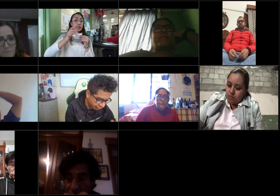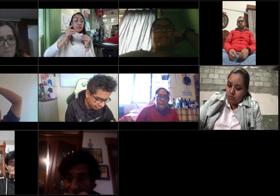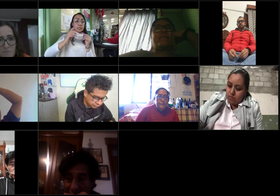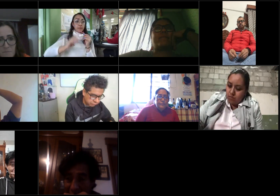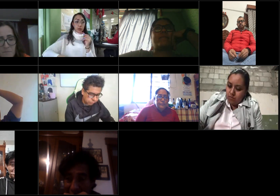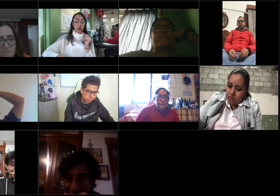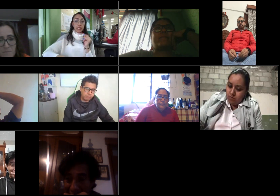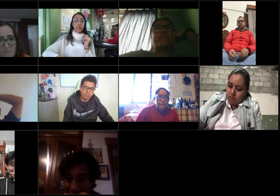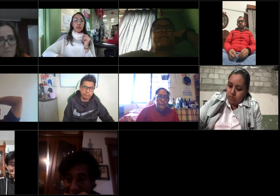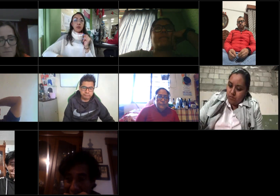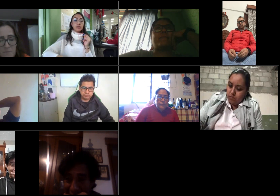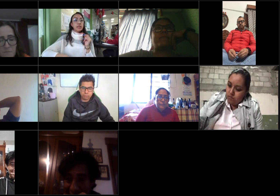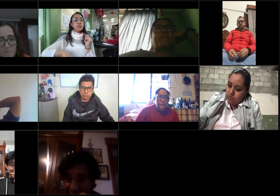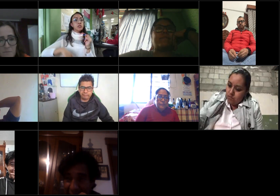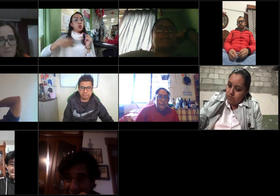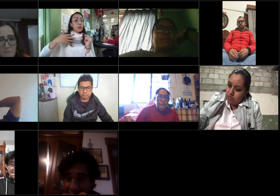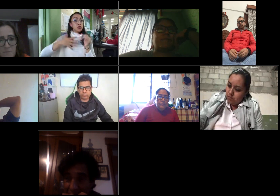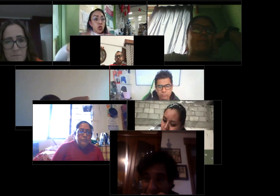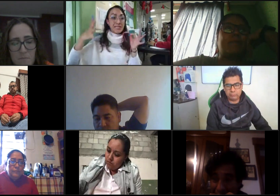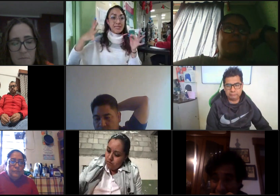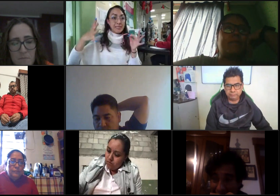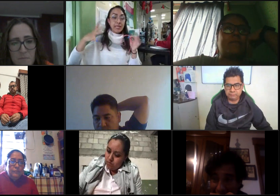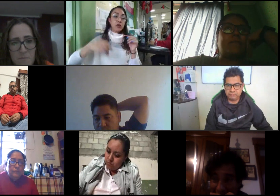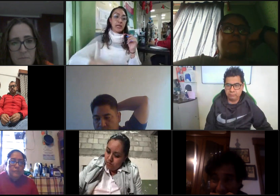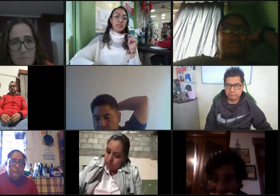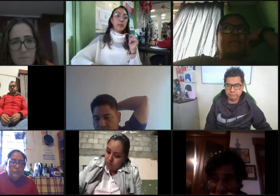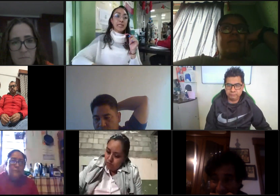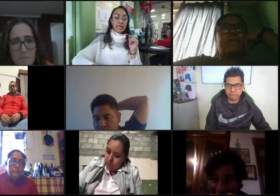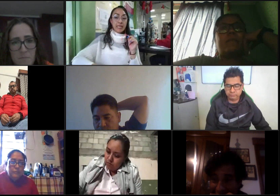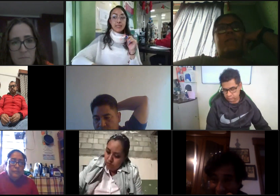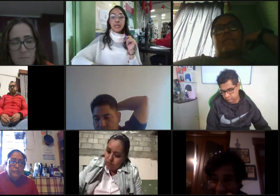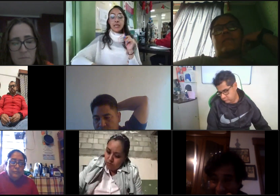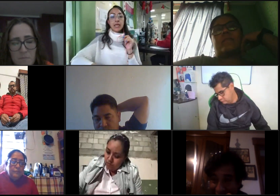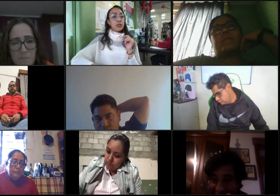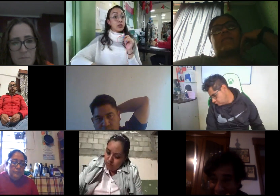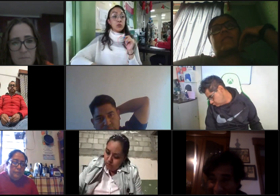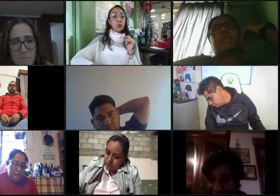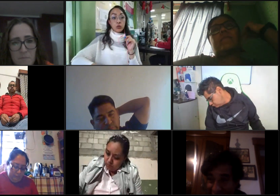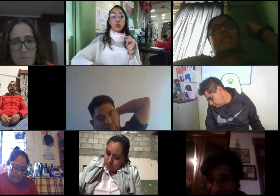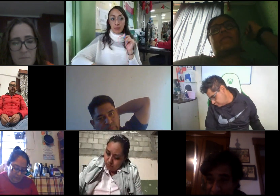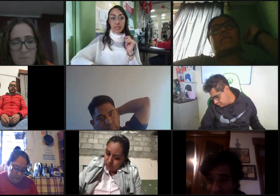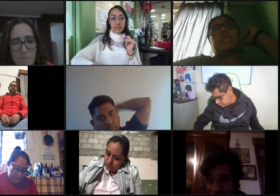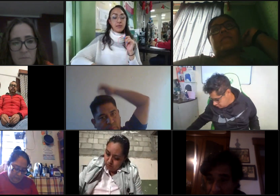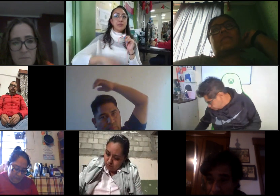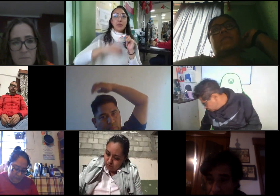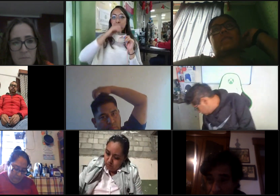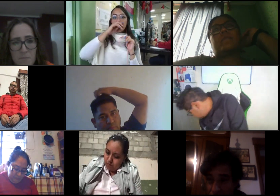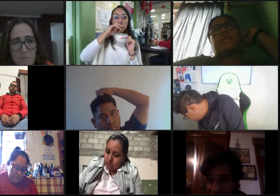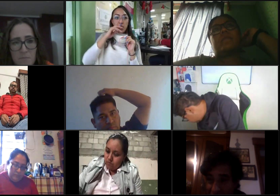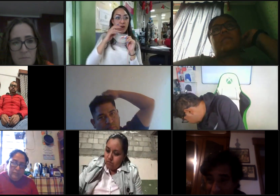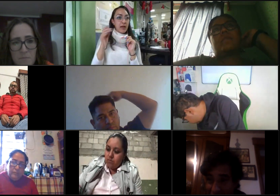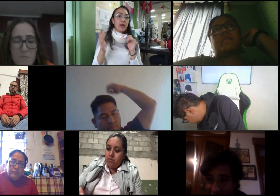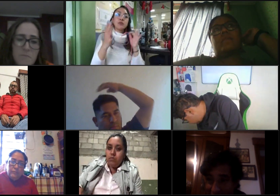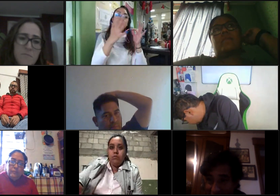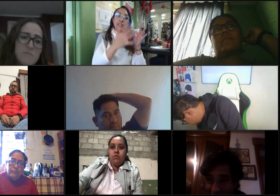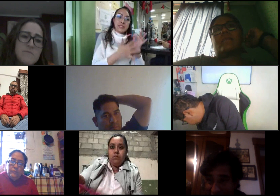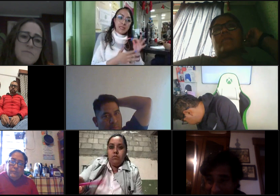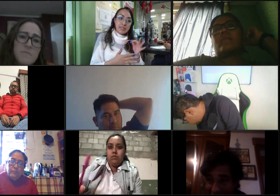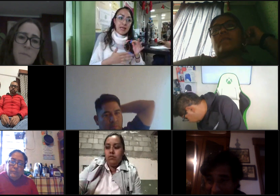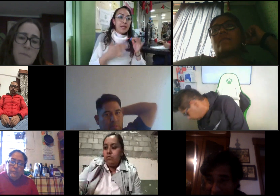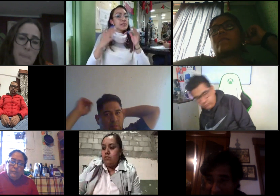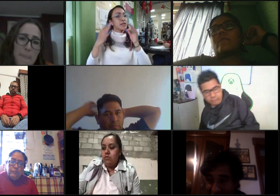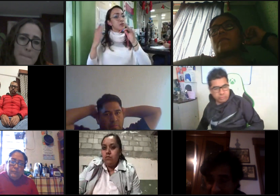Sí, igual que en el español, en la lengua de señas ocupamos todas las categorías gramaticales. Entonces, cuando tú hables, vas a ocupar